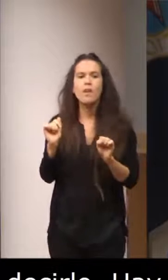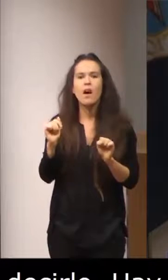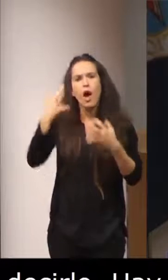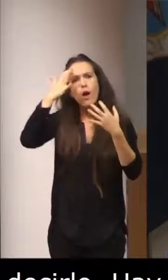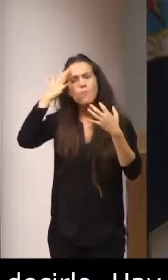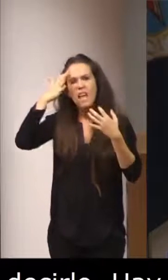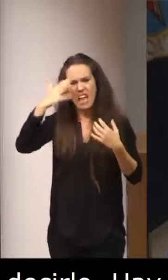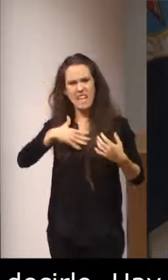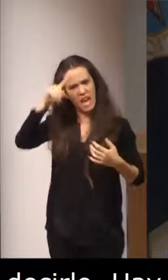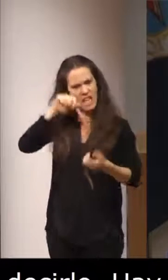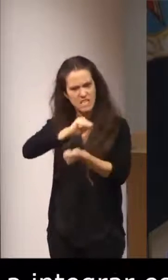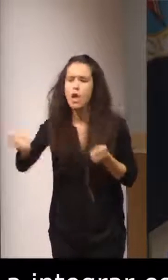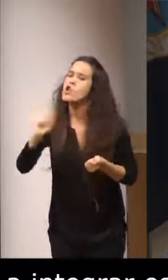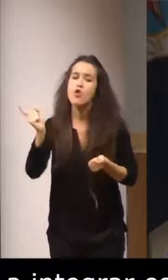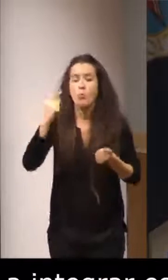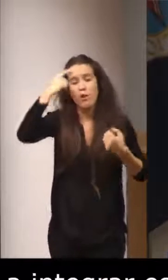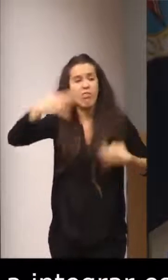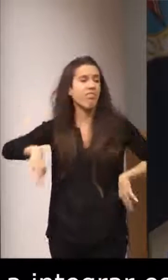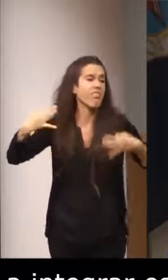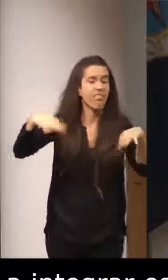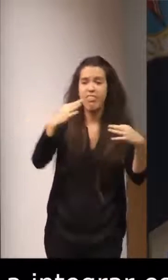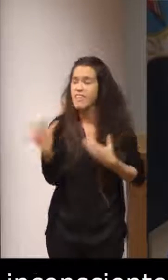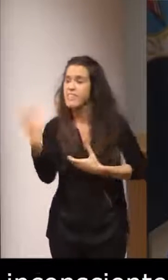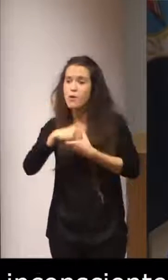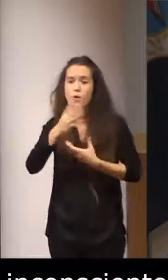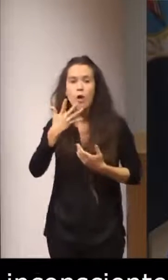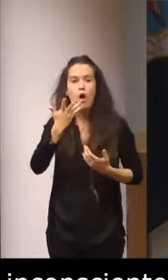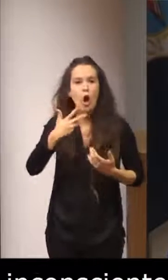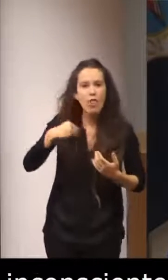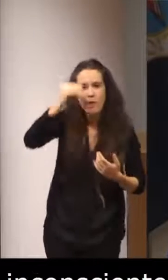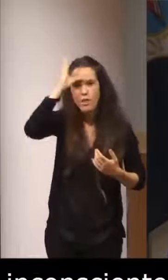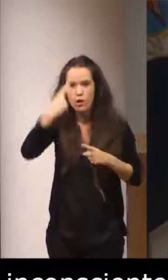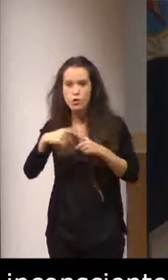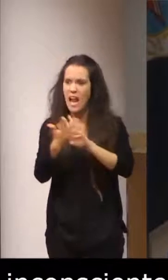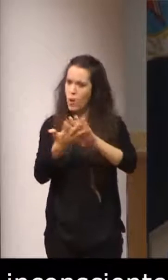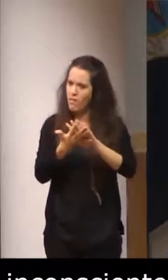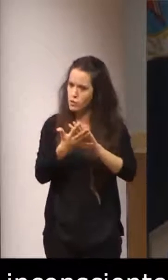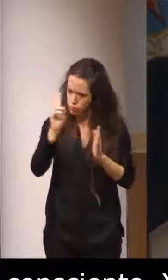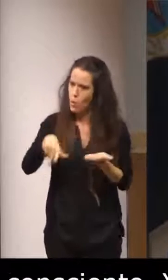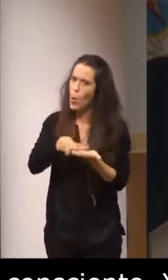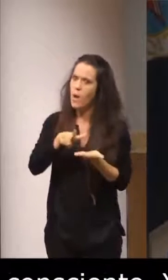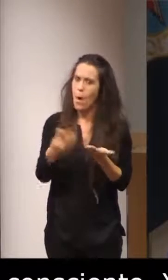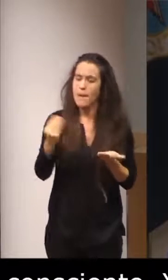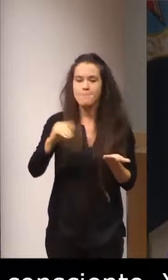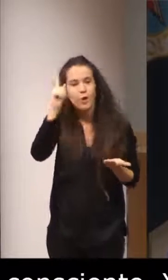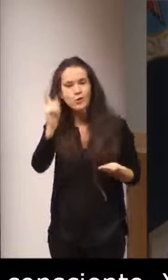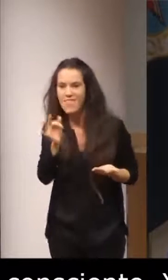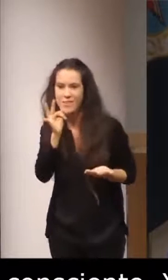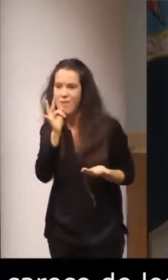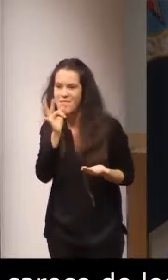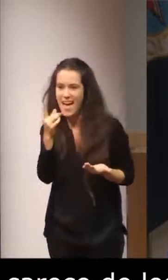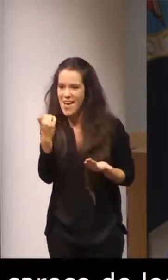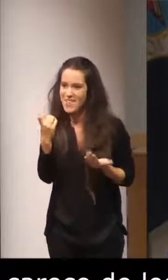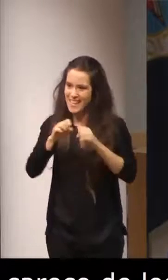inconsciente, y se niega a hacerlo porque carece de los conocimientos de que la lengua de signos es efectivamente una lengua que requiere y que